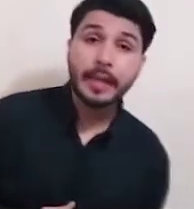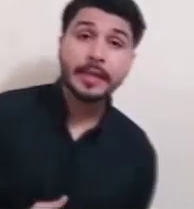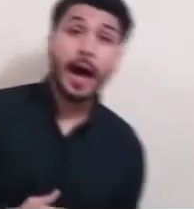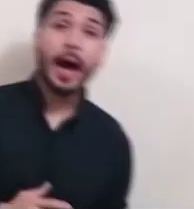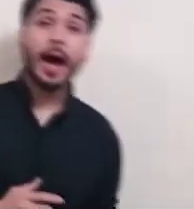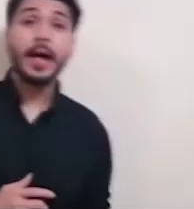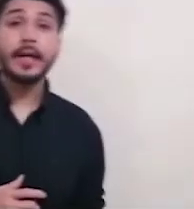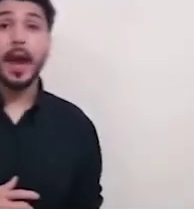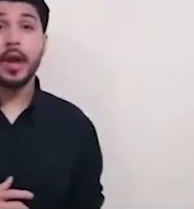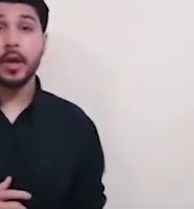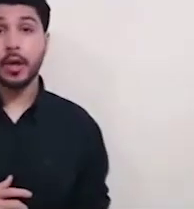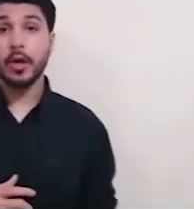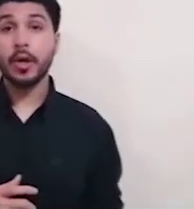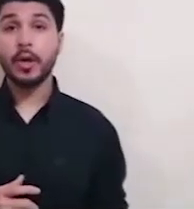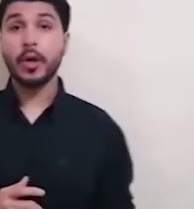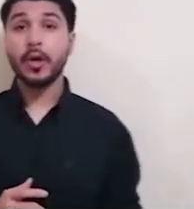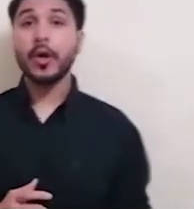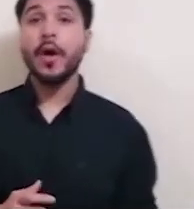eso